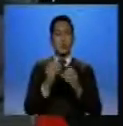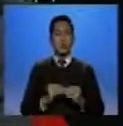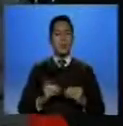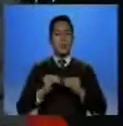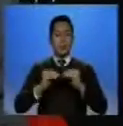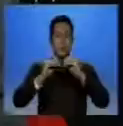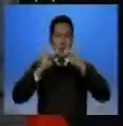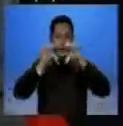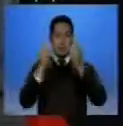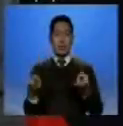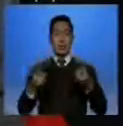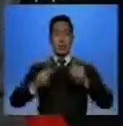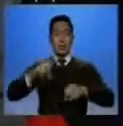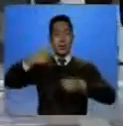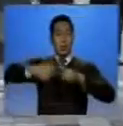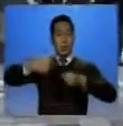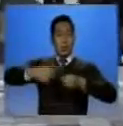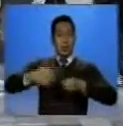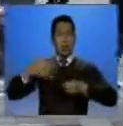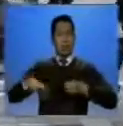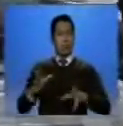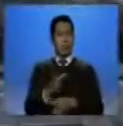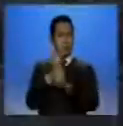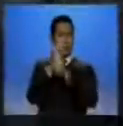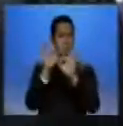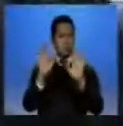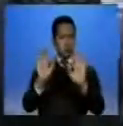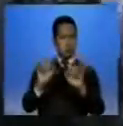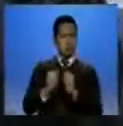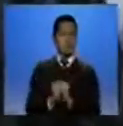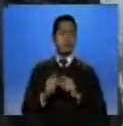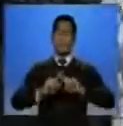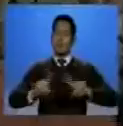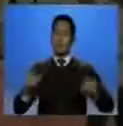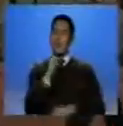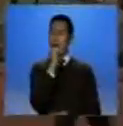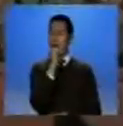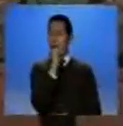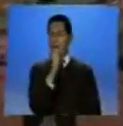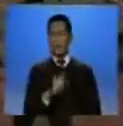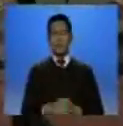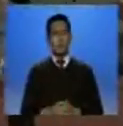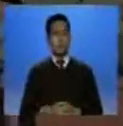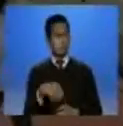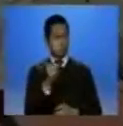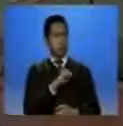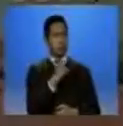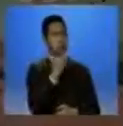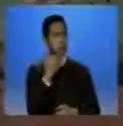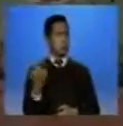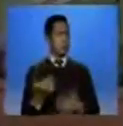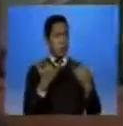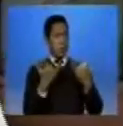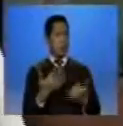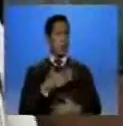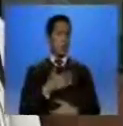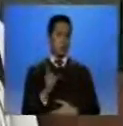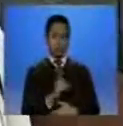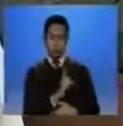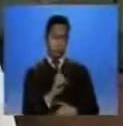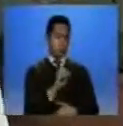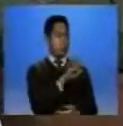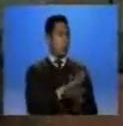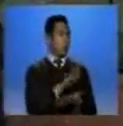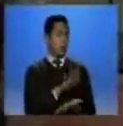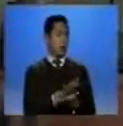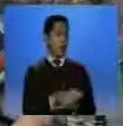entre la capital más segura de América Latina. Varios son los puntos de vista de la ciudadanía. Claro que a mejorar. Por lo menos ahora puedo andar tranquila, ya no tienen